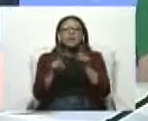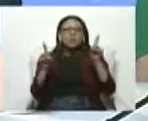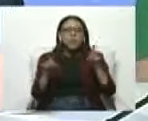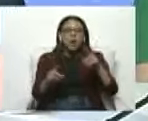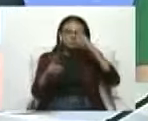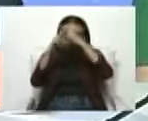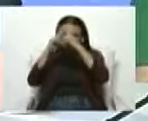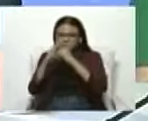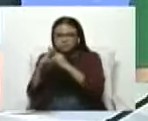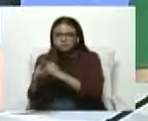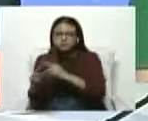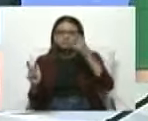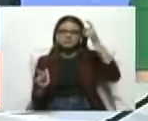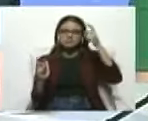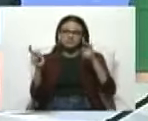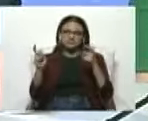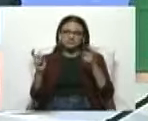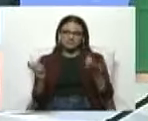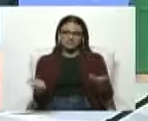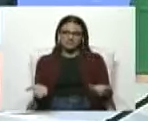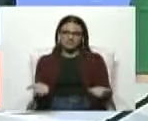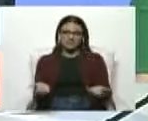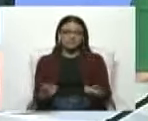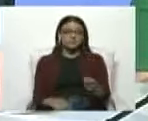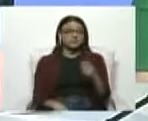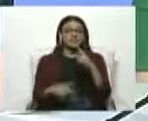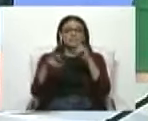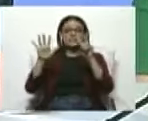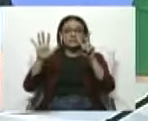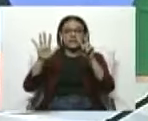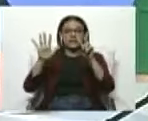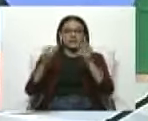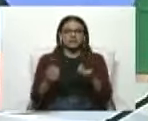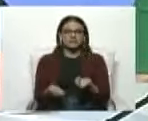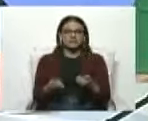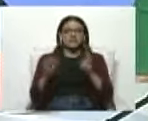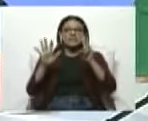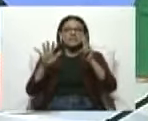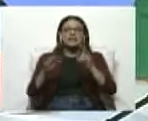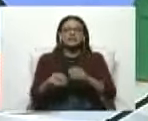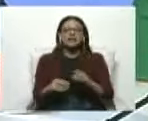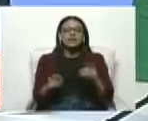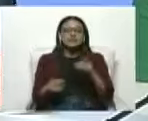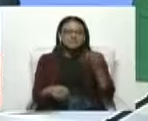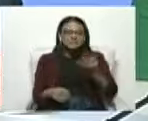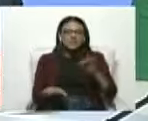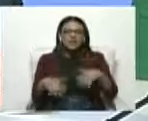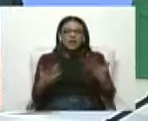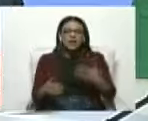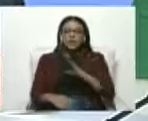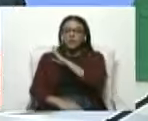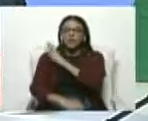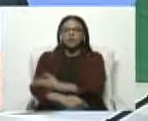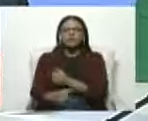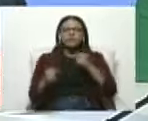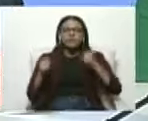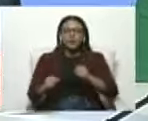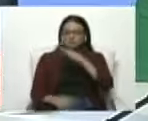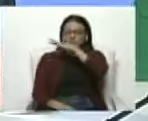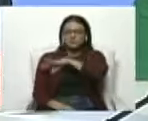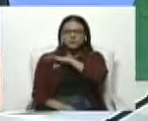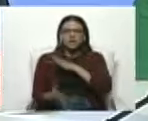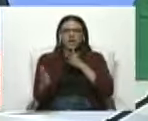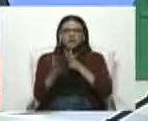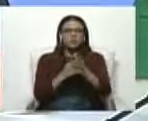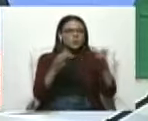que es una de las fuerzas de las 7. La fuerza social de los CLAC, que es otra de las